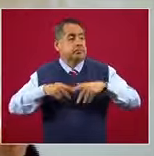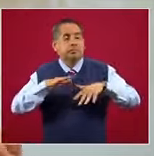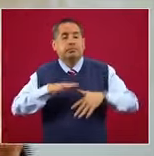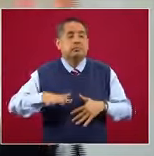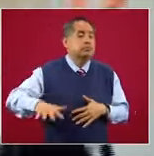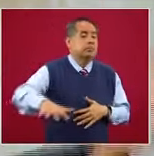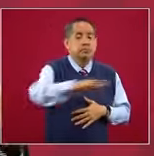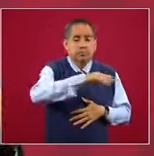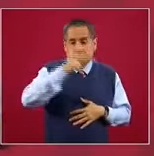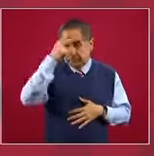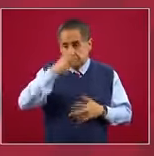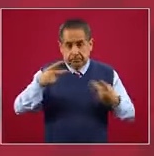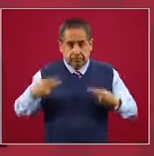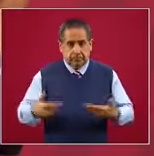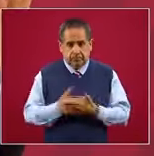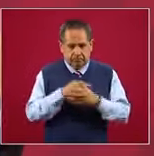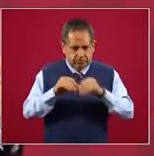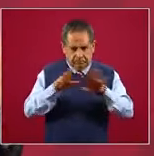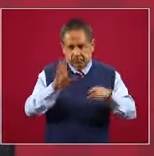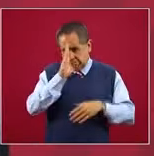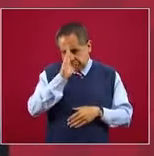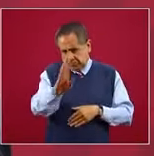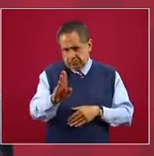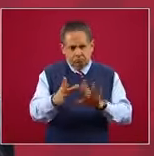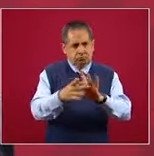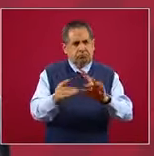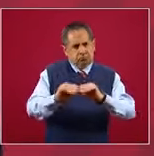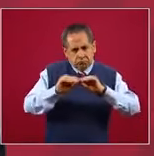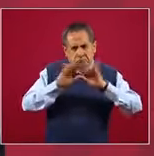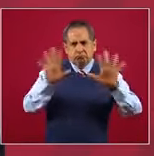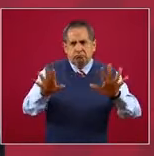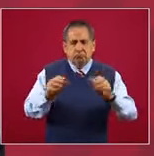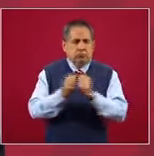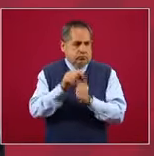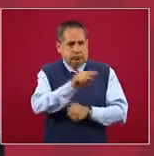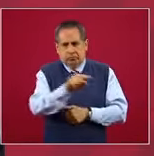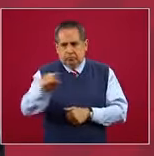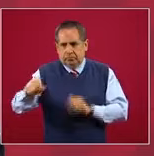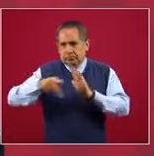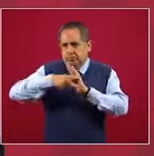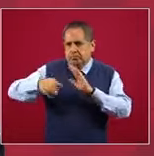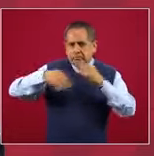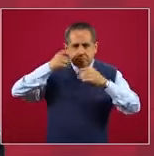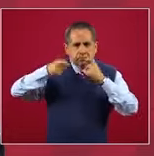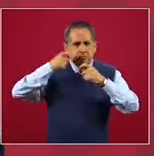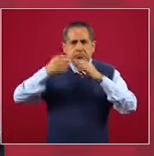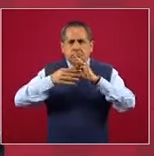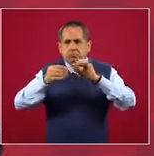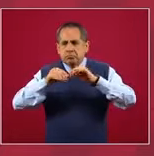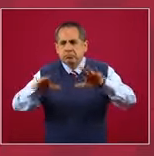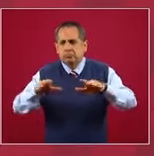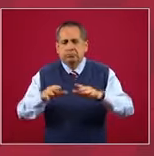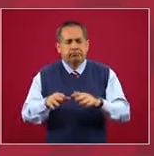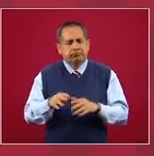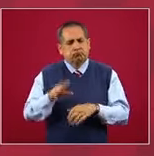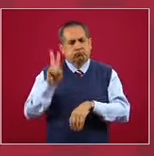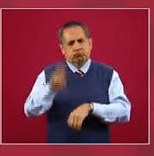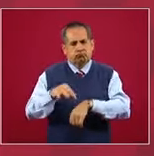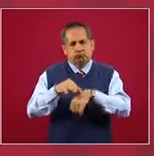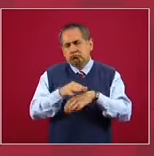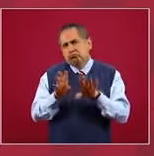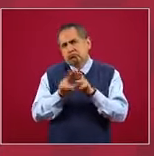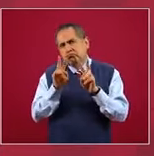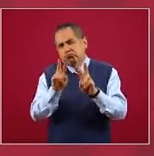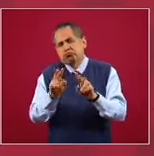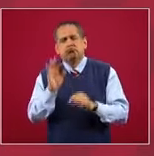población mexicana a través, de manera directa y a través de ustedes como comunicadoras y comunicadores, la realidad